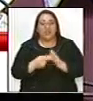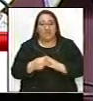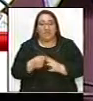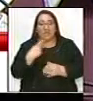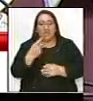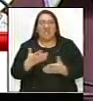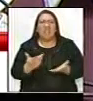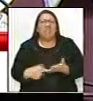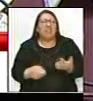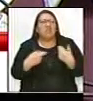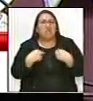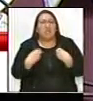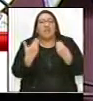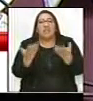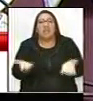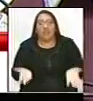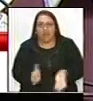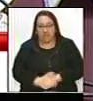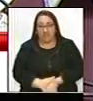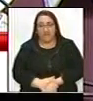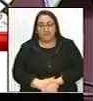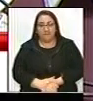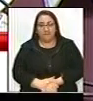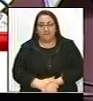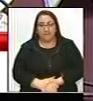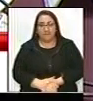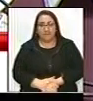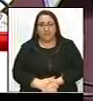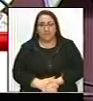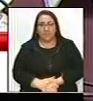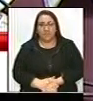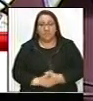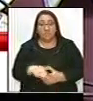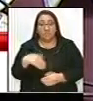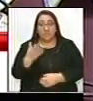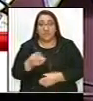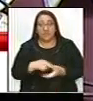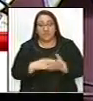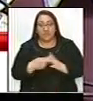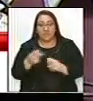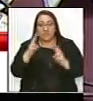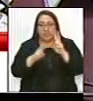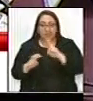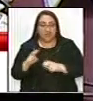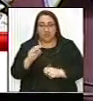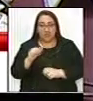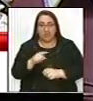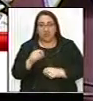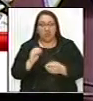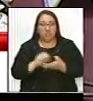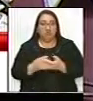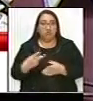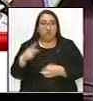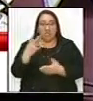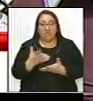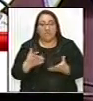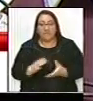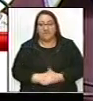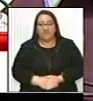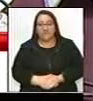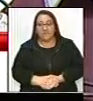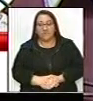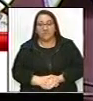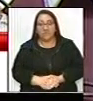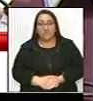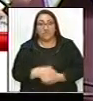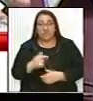dice qué facultades quiere que te dé. Y el posterior es el que revisa si no se ha excedido en las facultades. De tal manera que